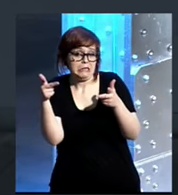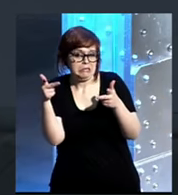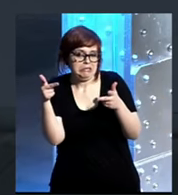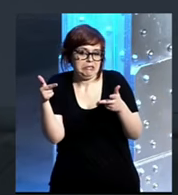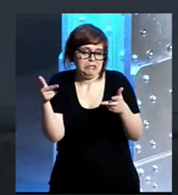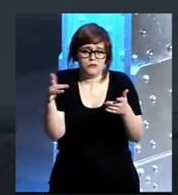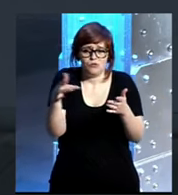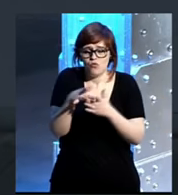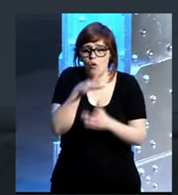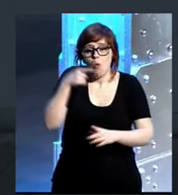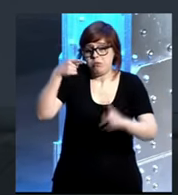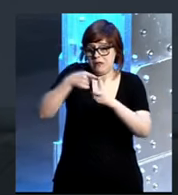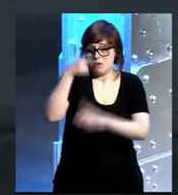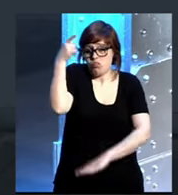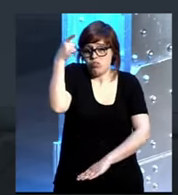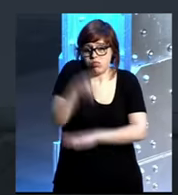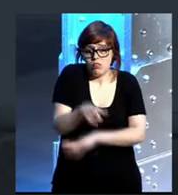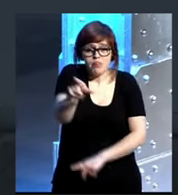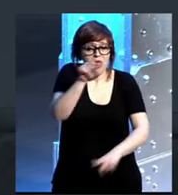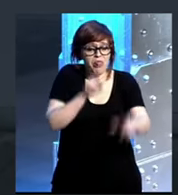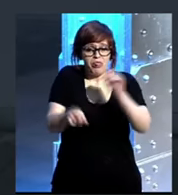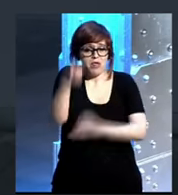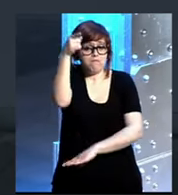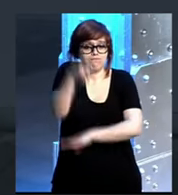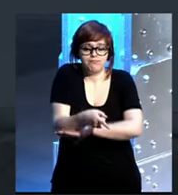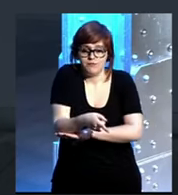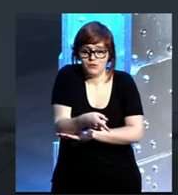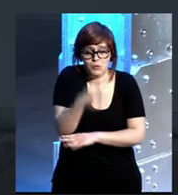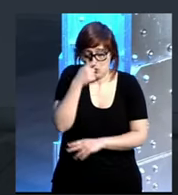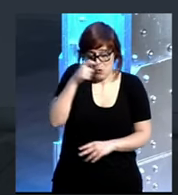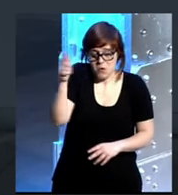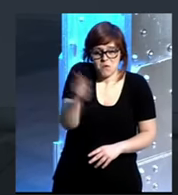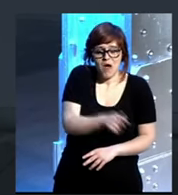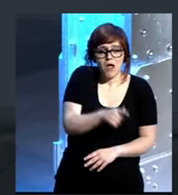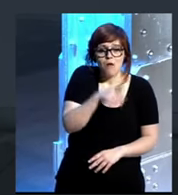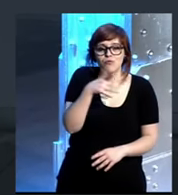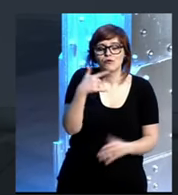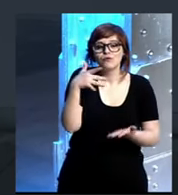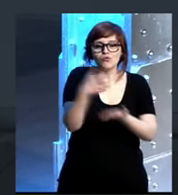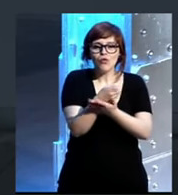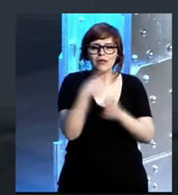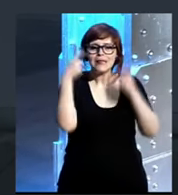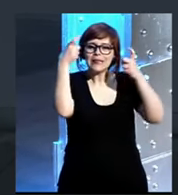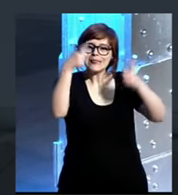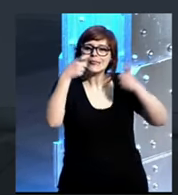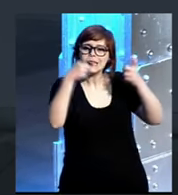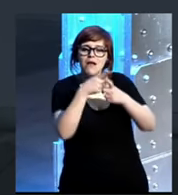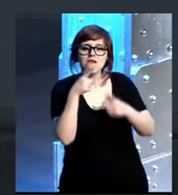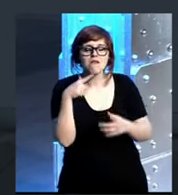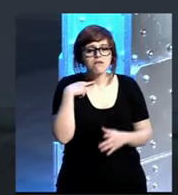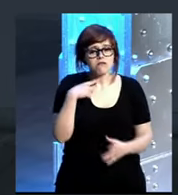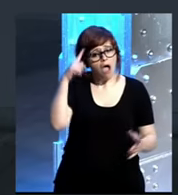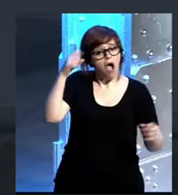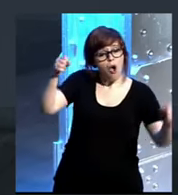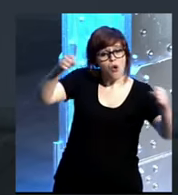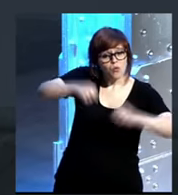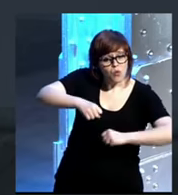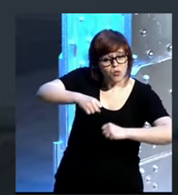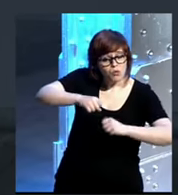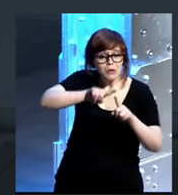decisiones. Y digo, cuando no se toman decisiones es que todos nos queremos poner de acuerdo en algo y al final lo que nos ponemos de acuerdo es que el